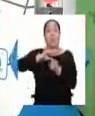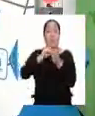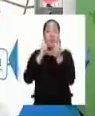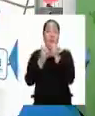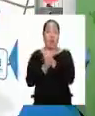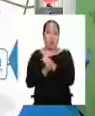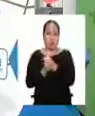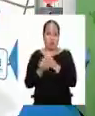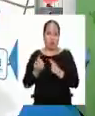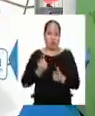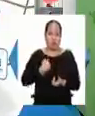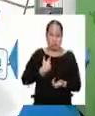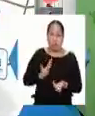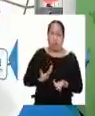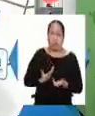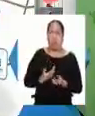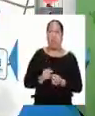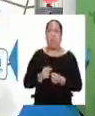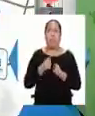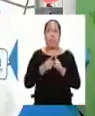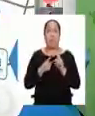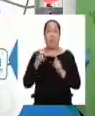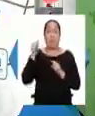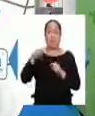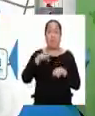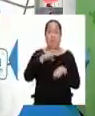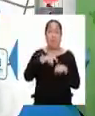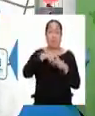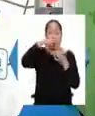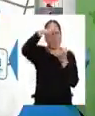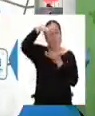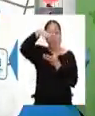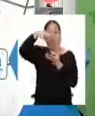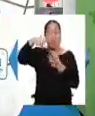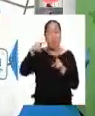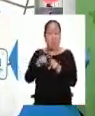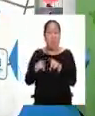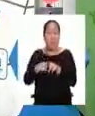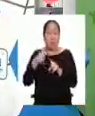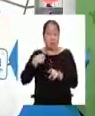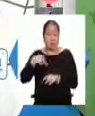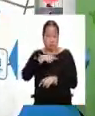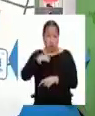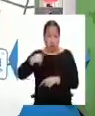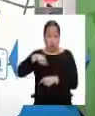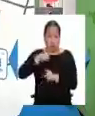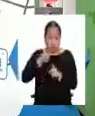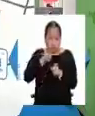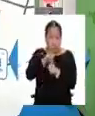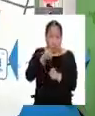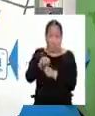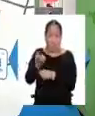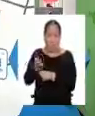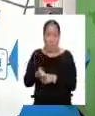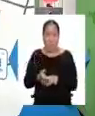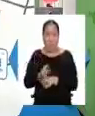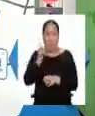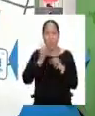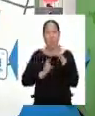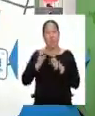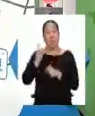han afectado. Pero no podemos negar que la naturaleza también se ha visto afectada por nosotros. Nuestra especie es la